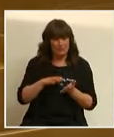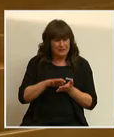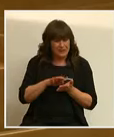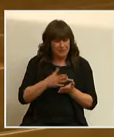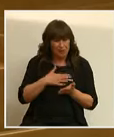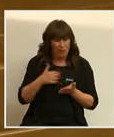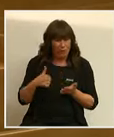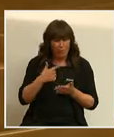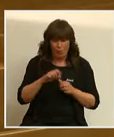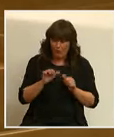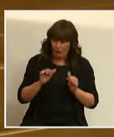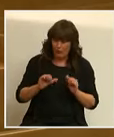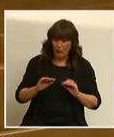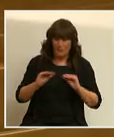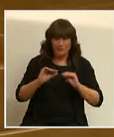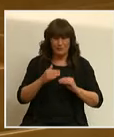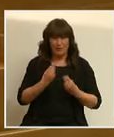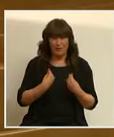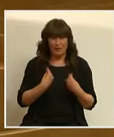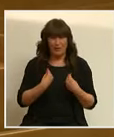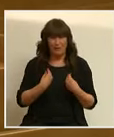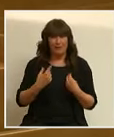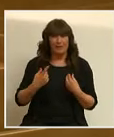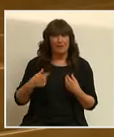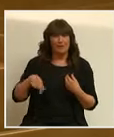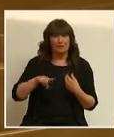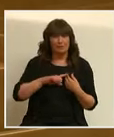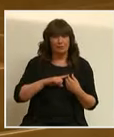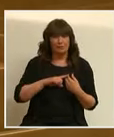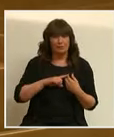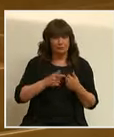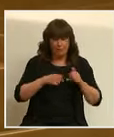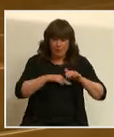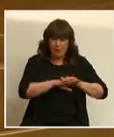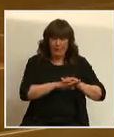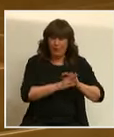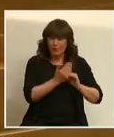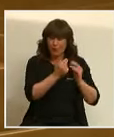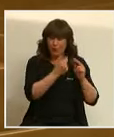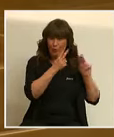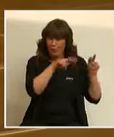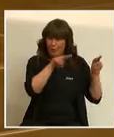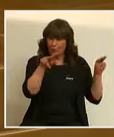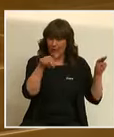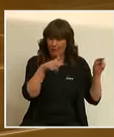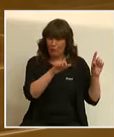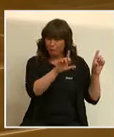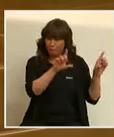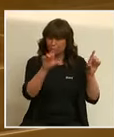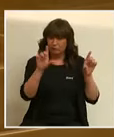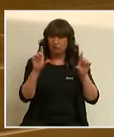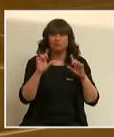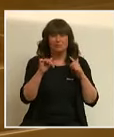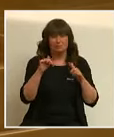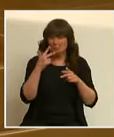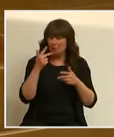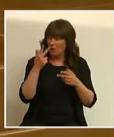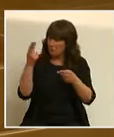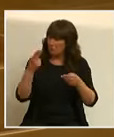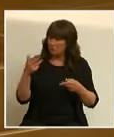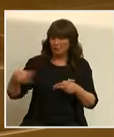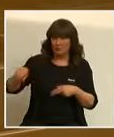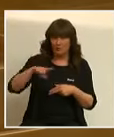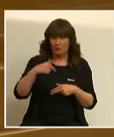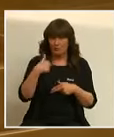forma de vida. Lo vamos a guardar a partir de ahora en nuestro museo, al que les invito a todos que nos visiten cuando ustedes quieran. Y nada